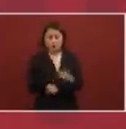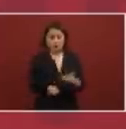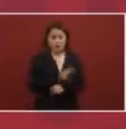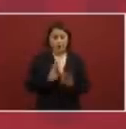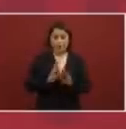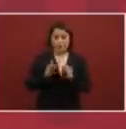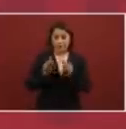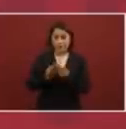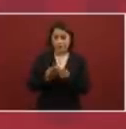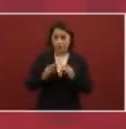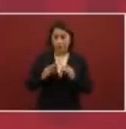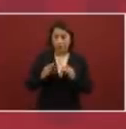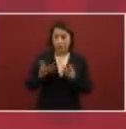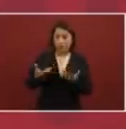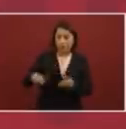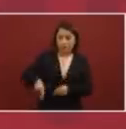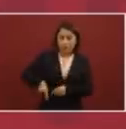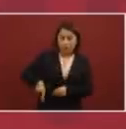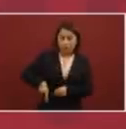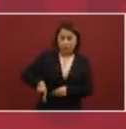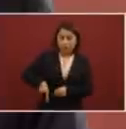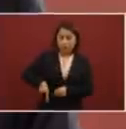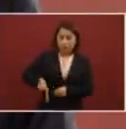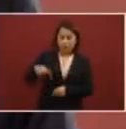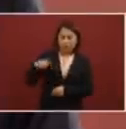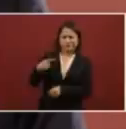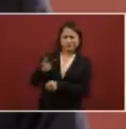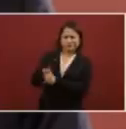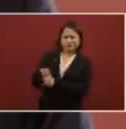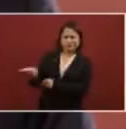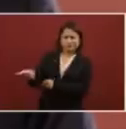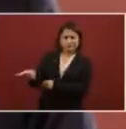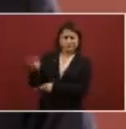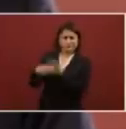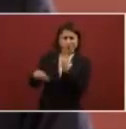una manifestación de disculpa.